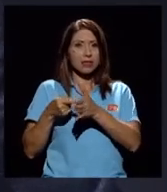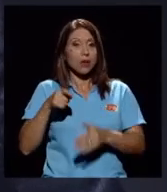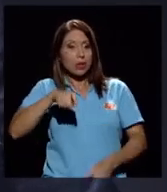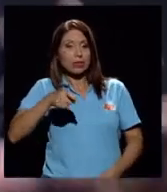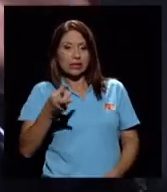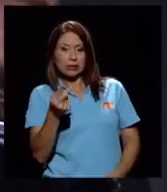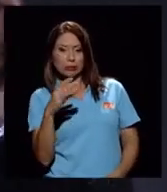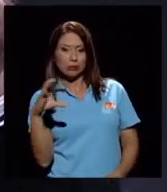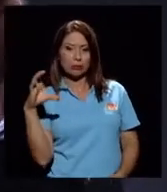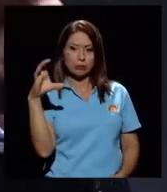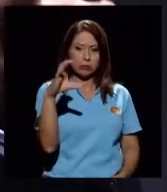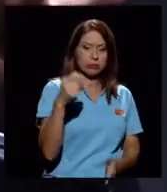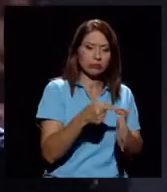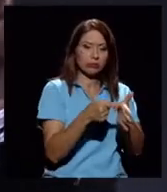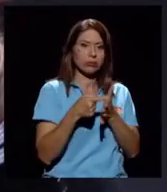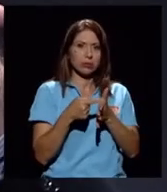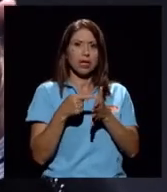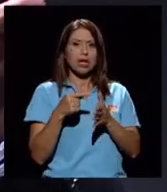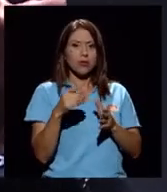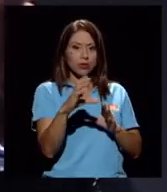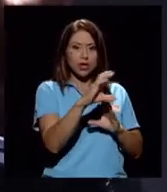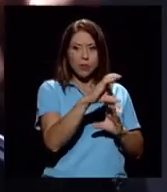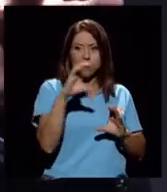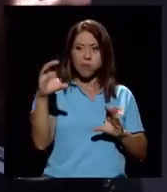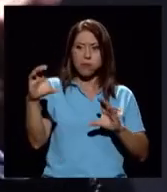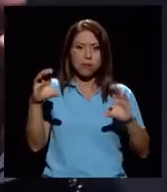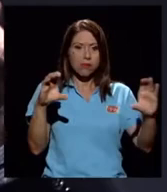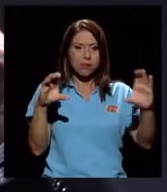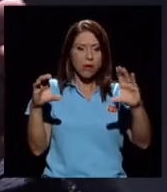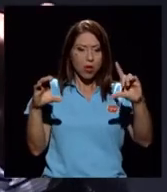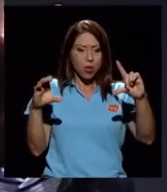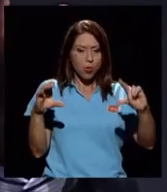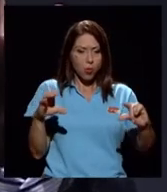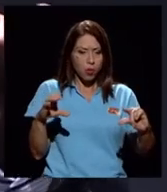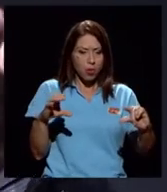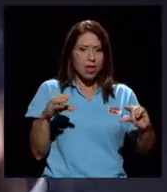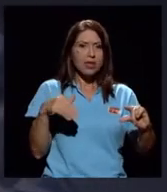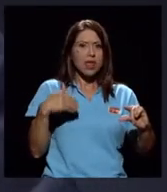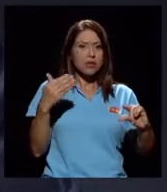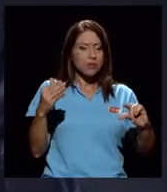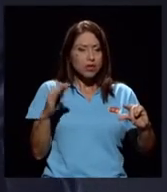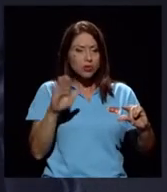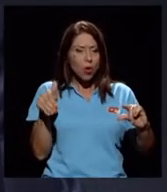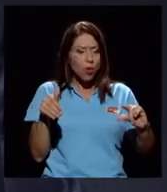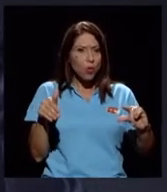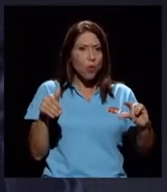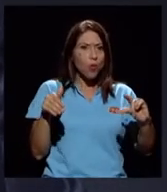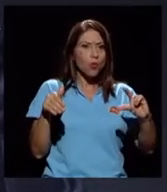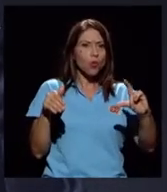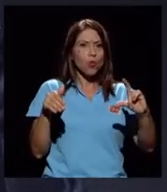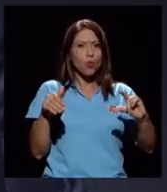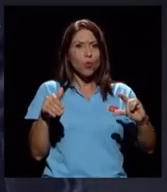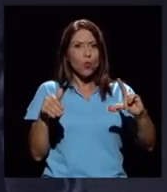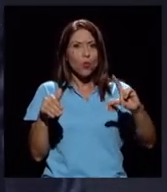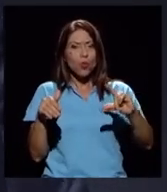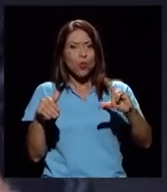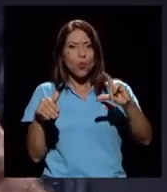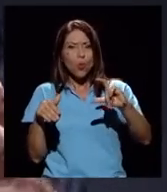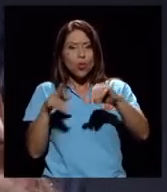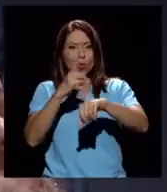el tipo de cambio tiene que irse acomodando tiene que ir buscando su acomodo para que